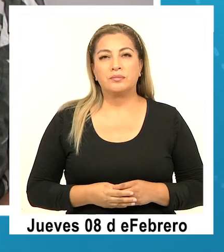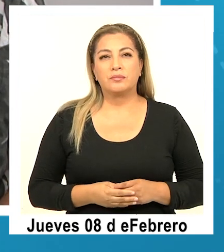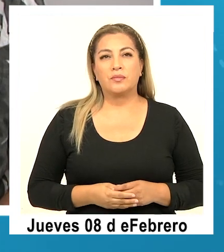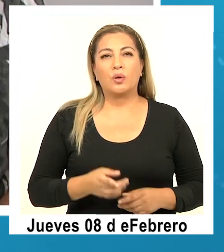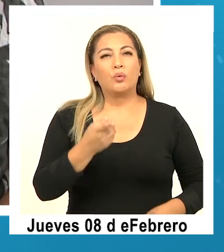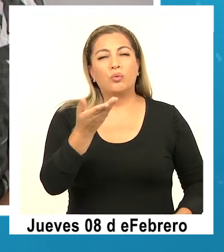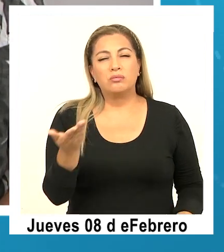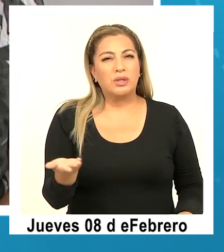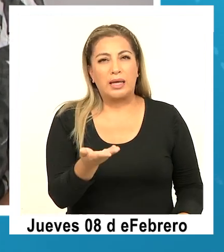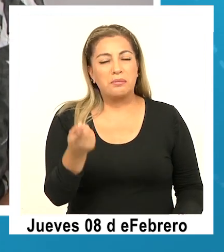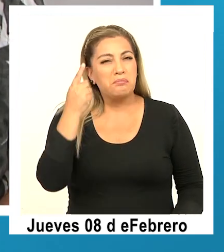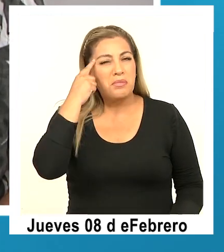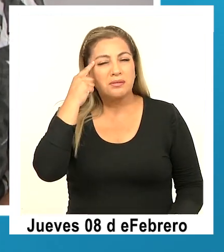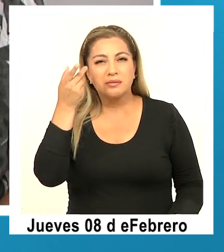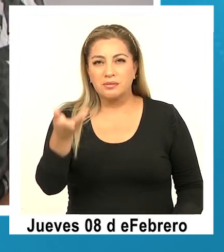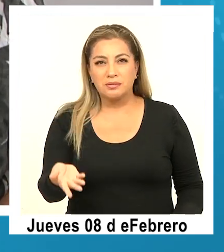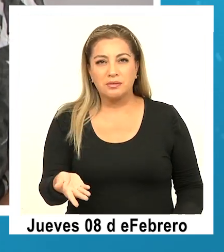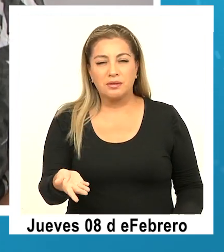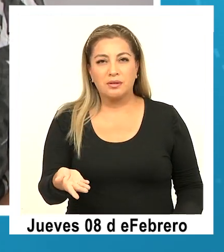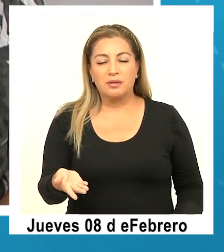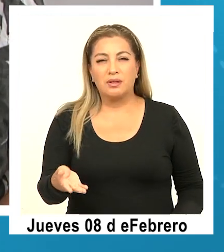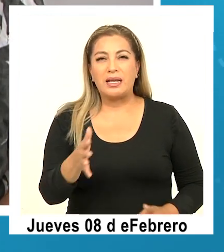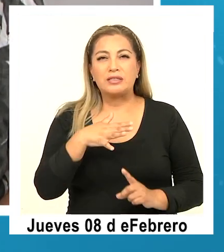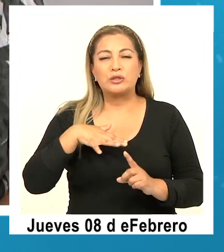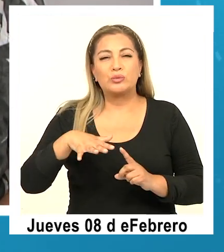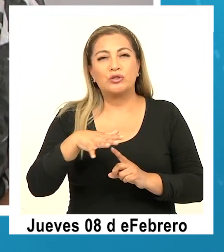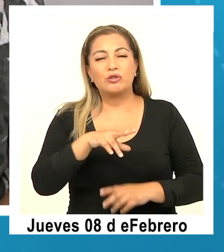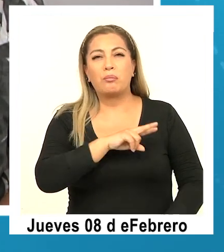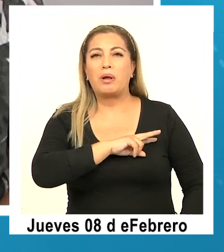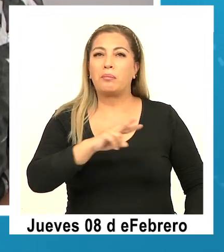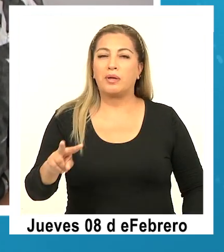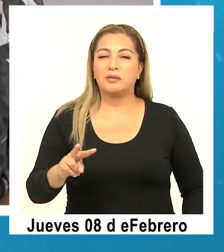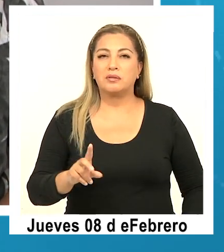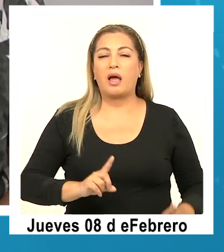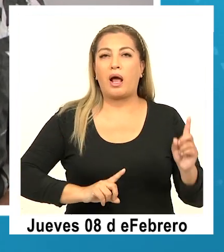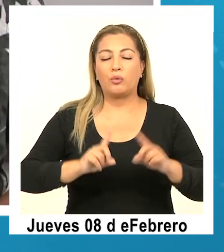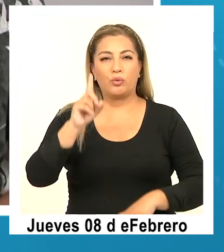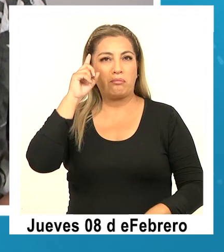¿Qué reflexión también le merece este tema de lo que ocurrió en Valparaíso? Se habla de una